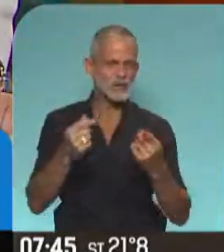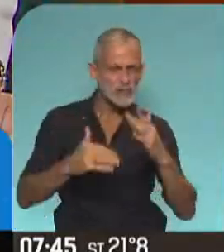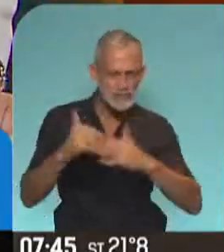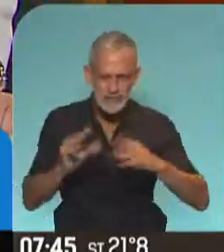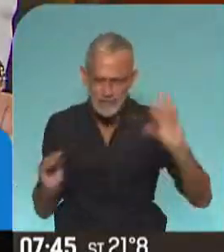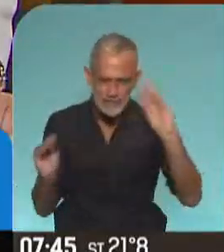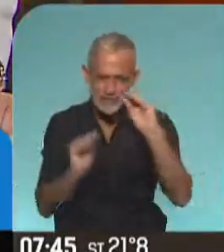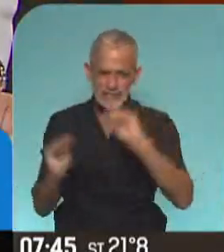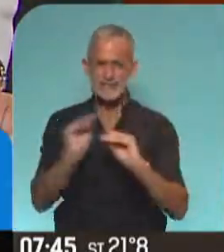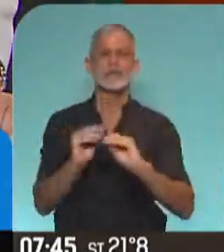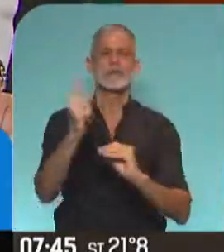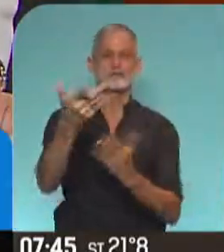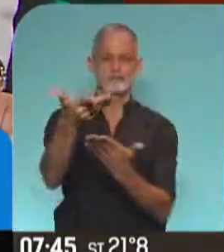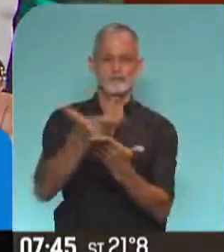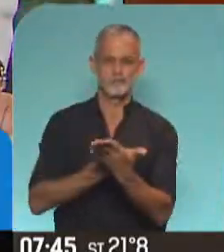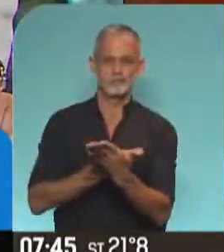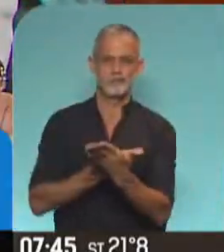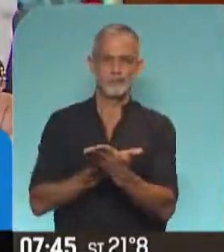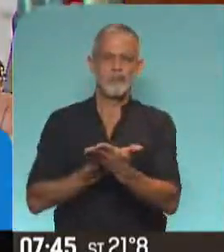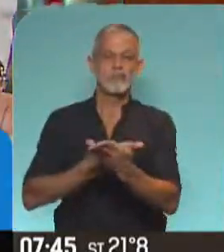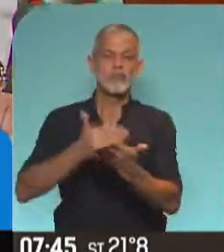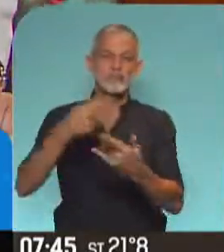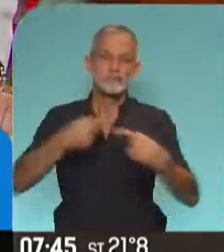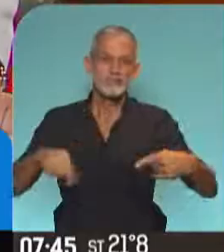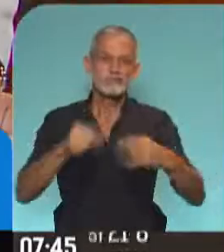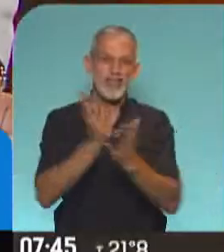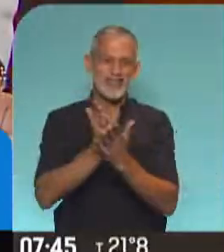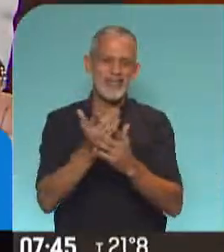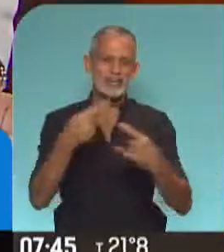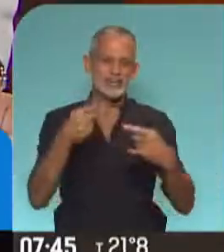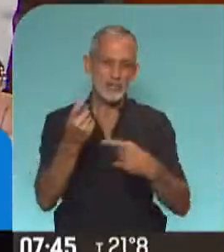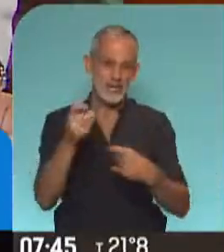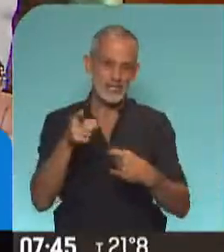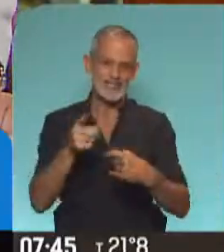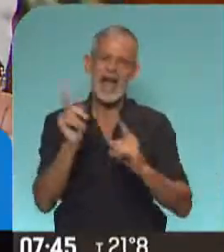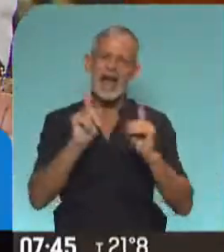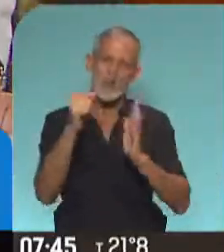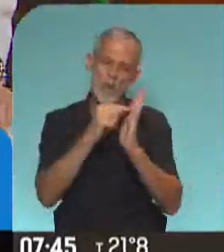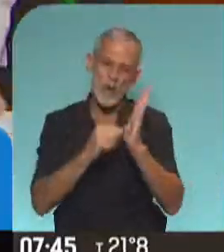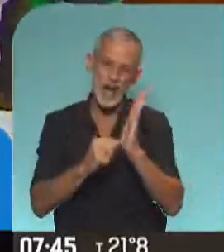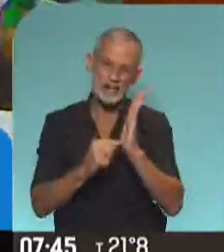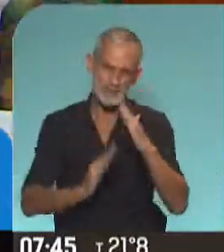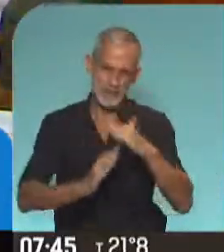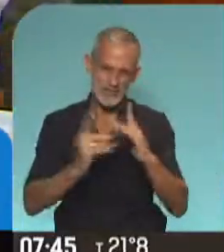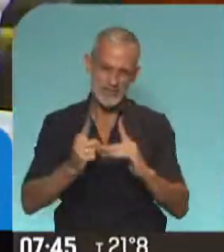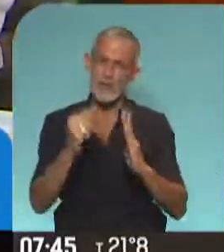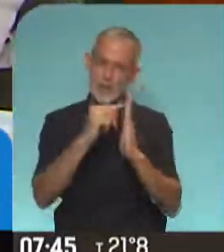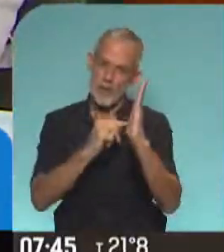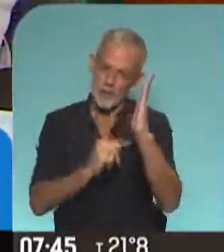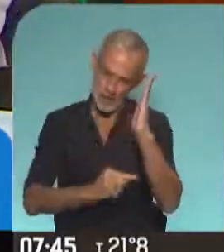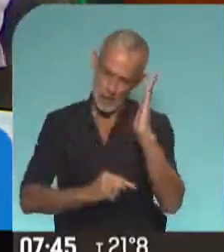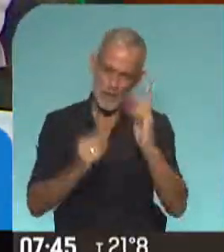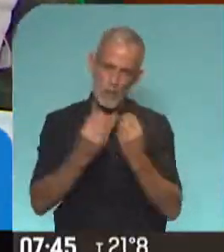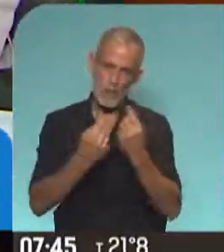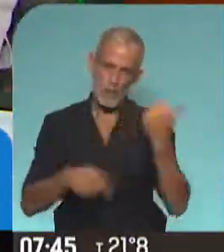de manera unitaria es este pliego de reivindicaciones. Las que dijimos recién son algunas de, bueno, las principales, pero son muchas.